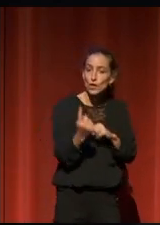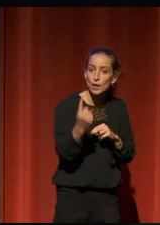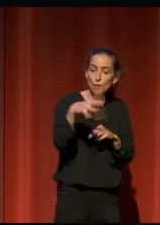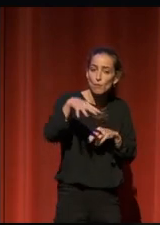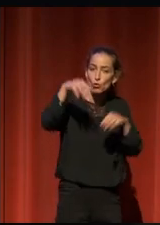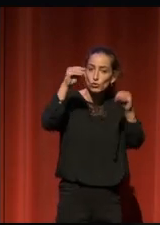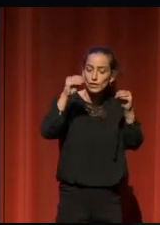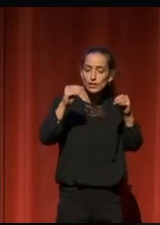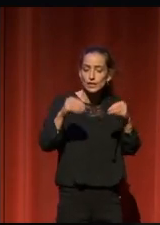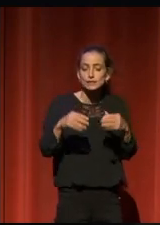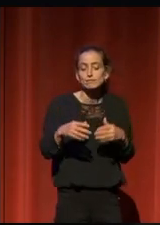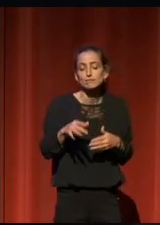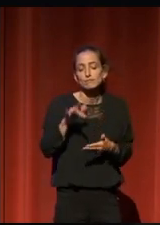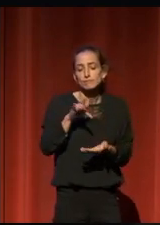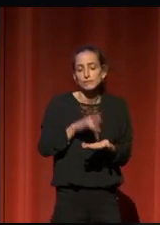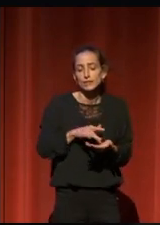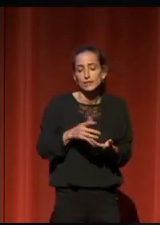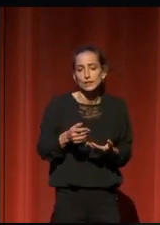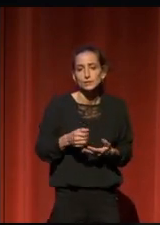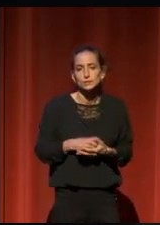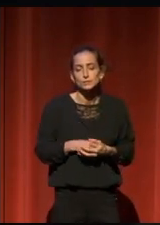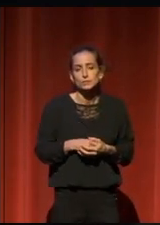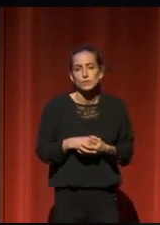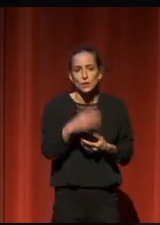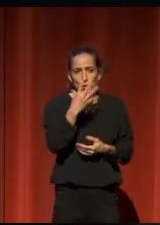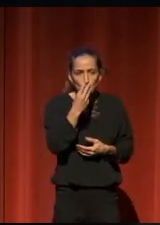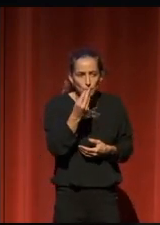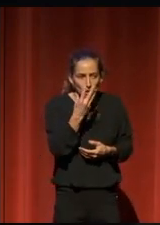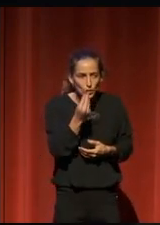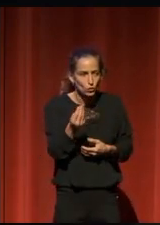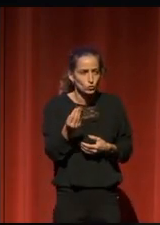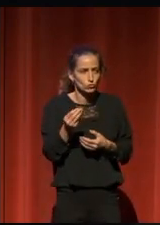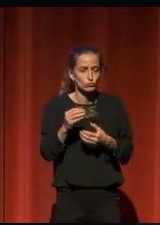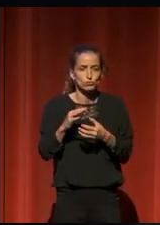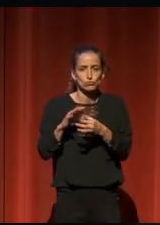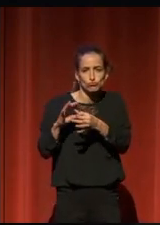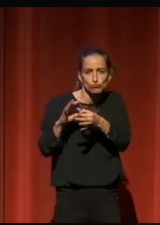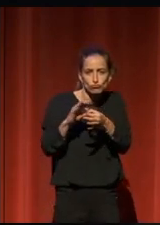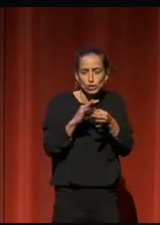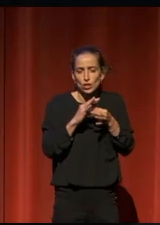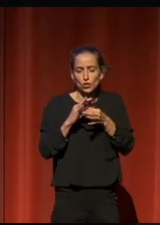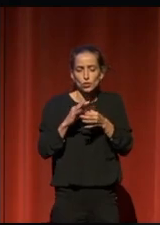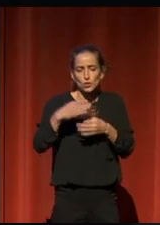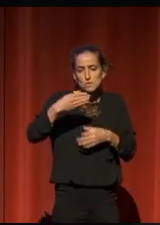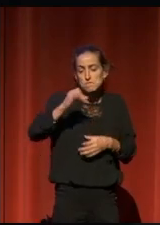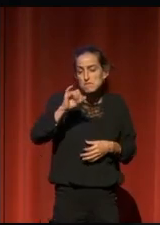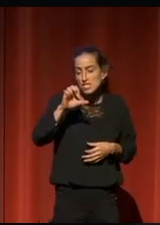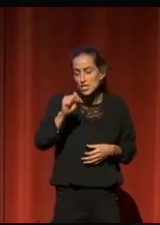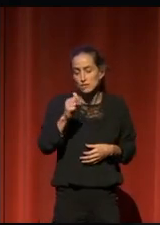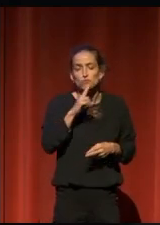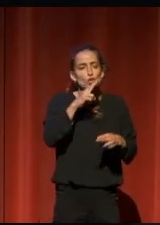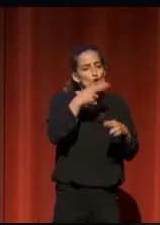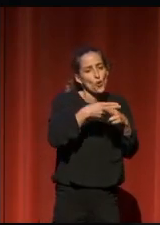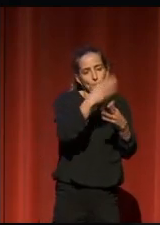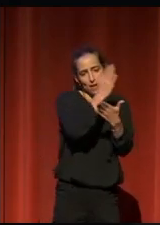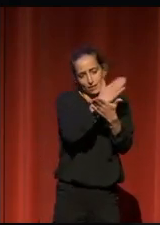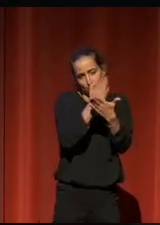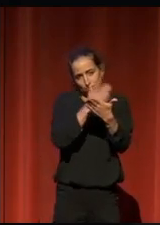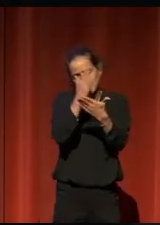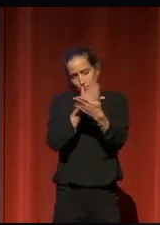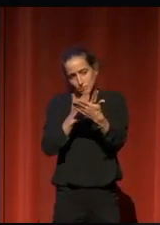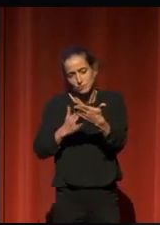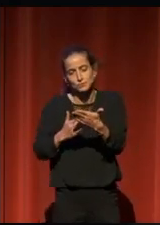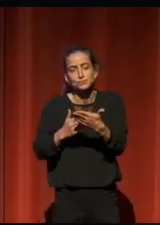que duerme. Perro Milos, perro Bicho, Rilke, no son